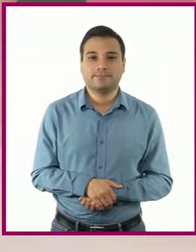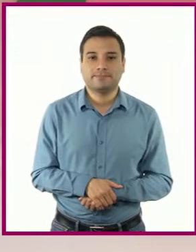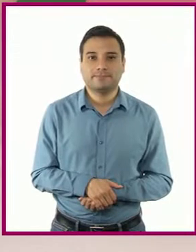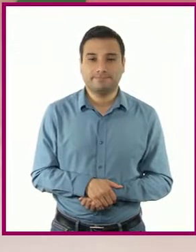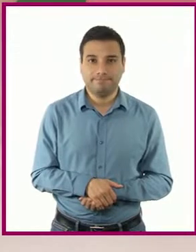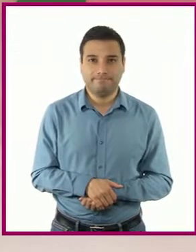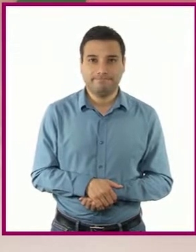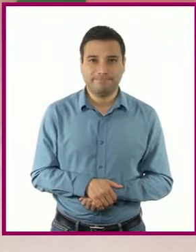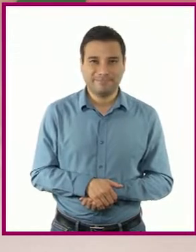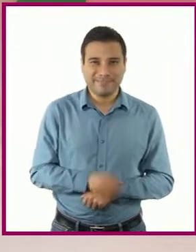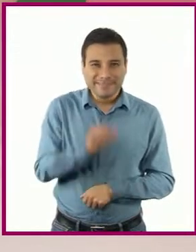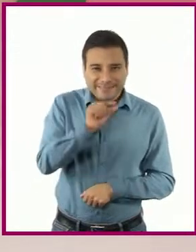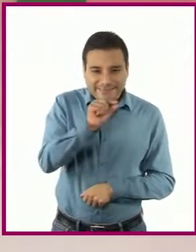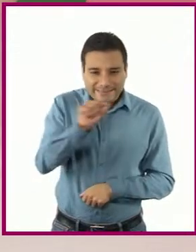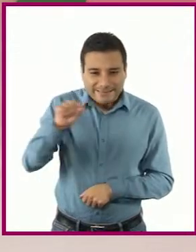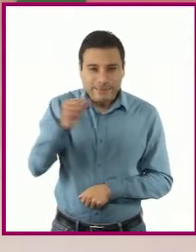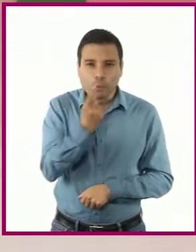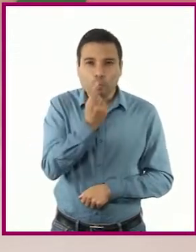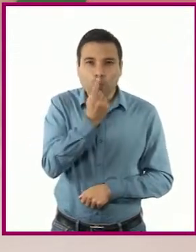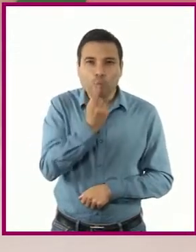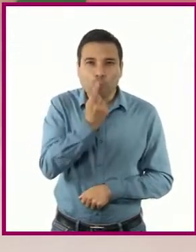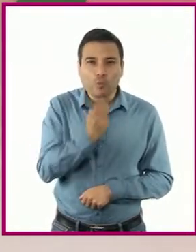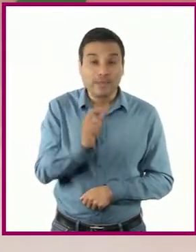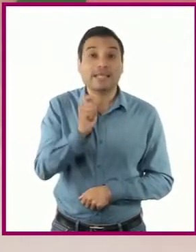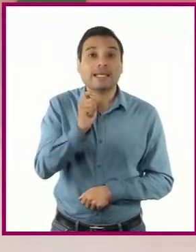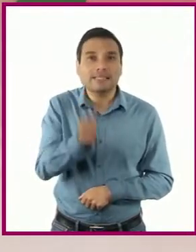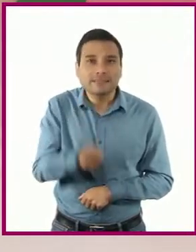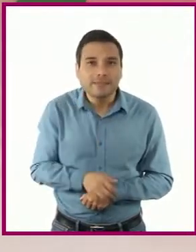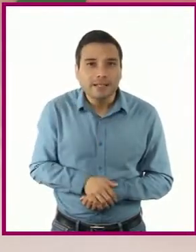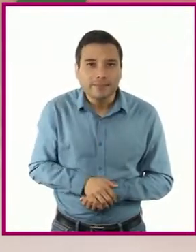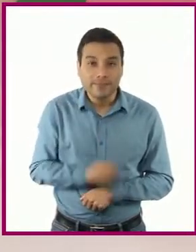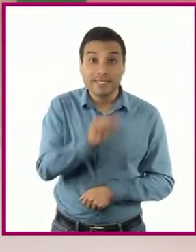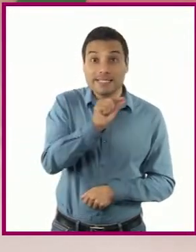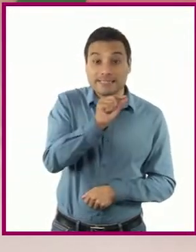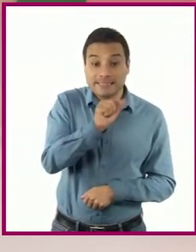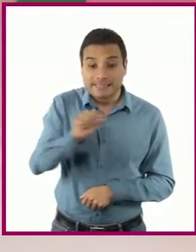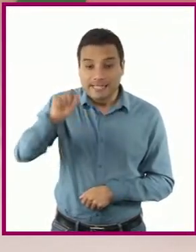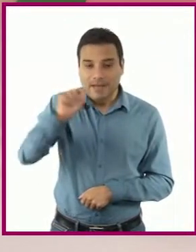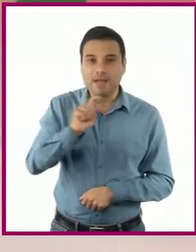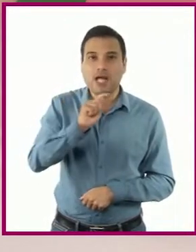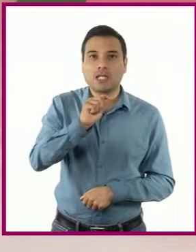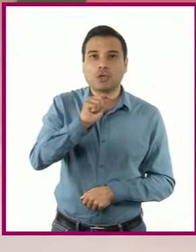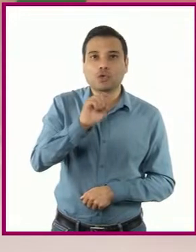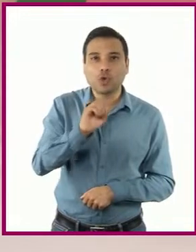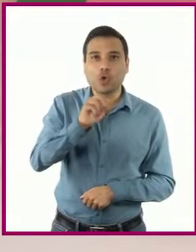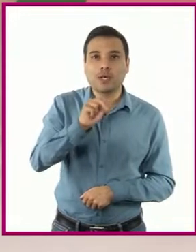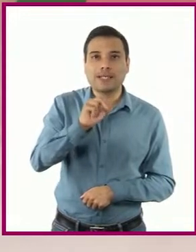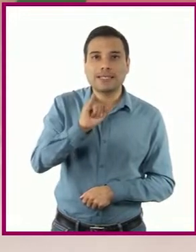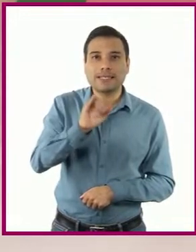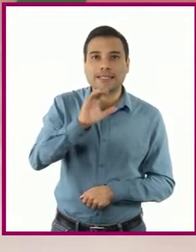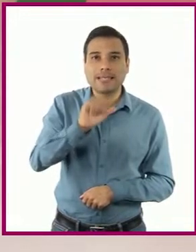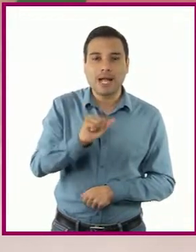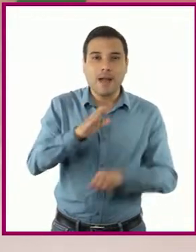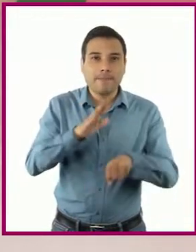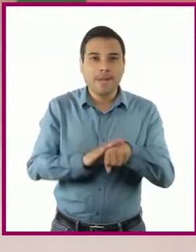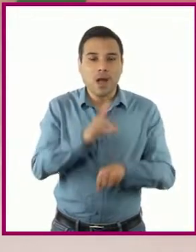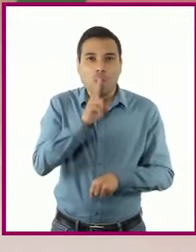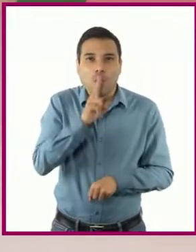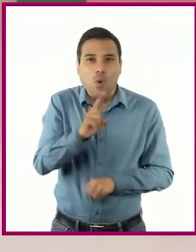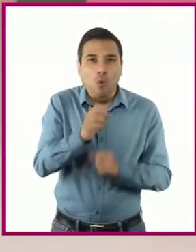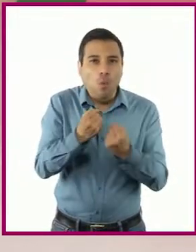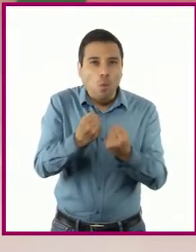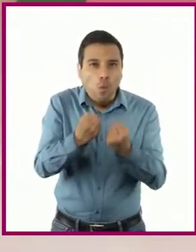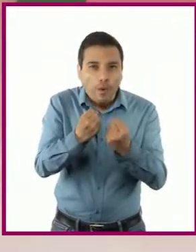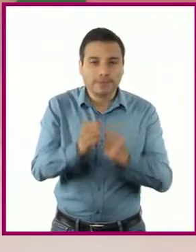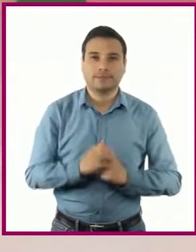La parte subrayada corresponde a la sílaba tónica, es decir, la sílaba que debe pronunciarse con mayor fuerza en la